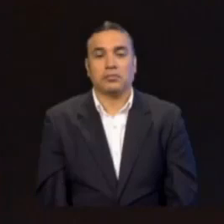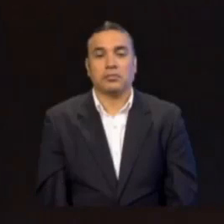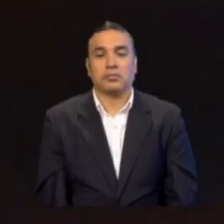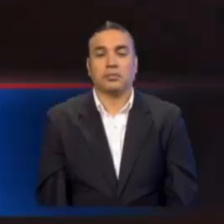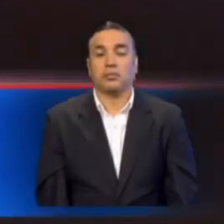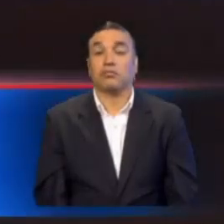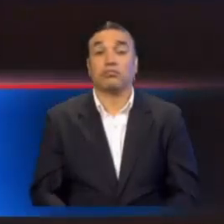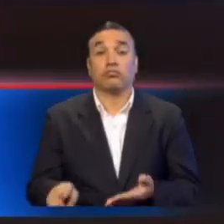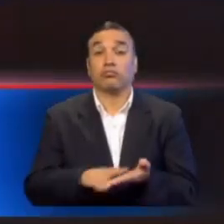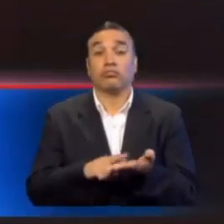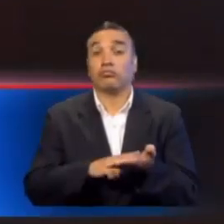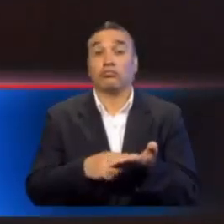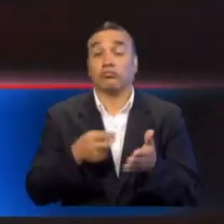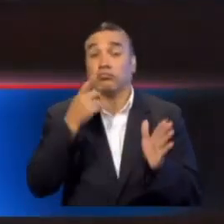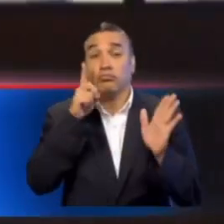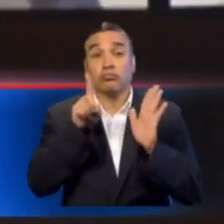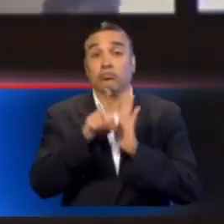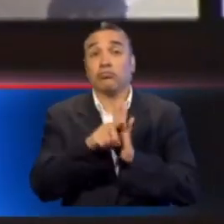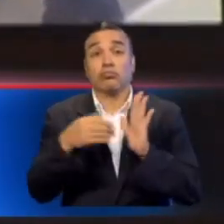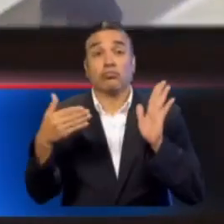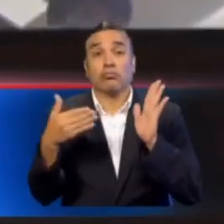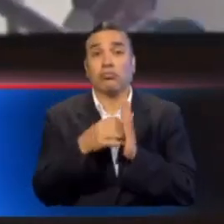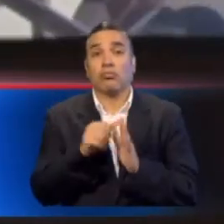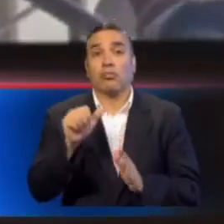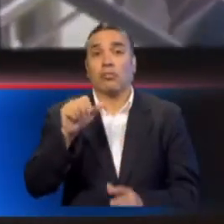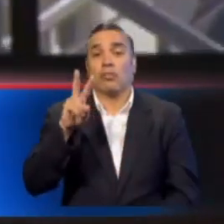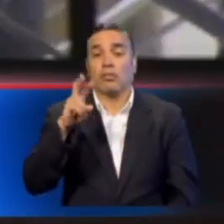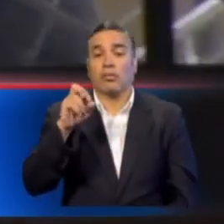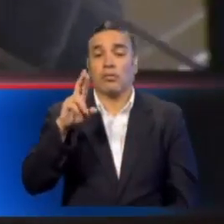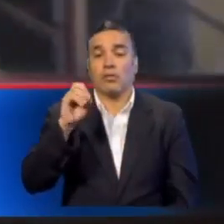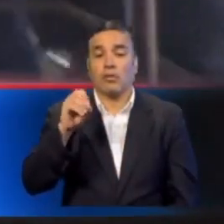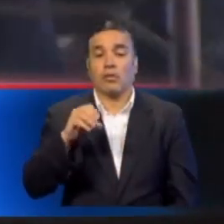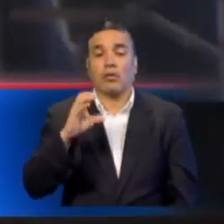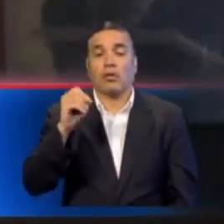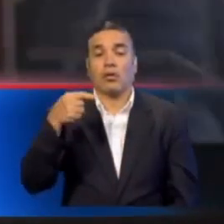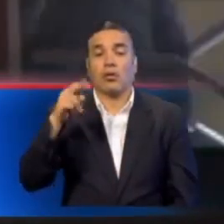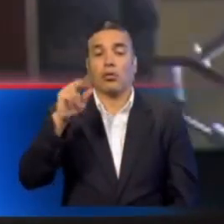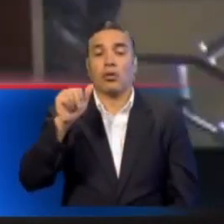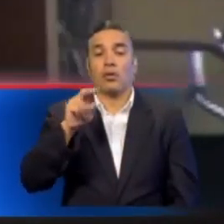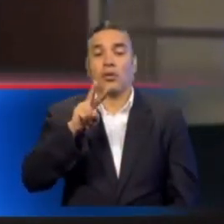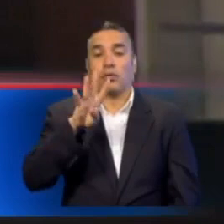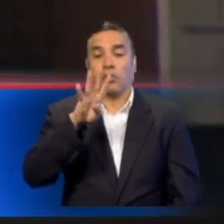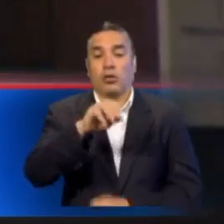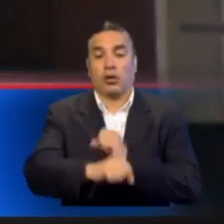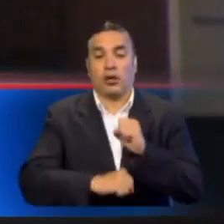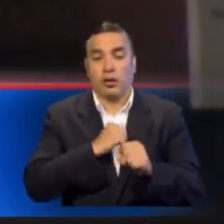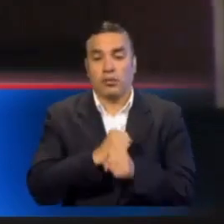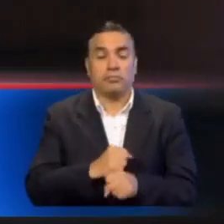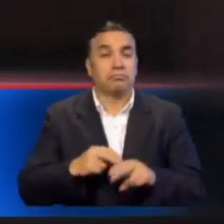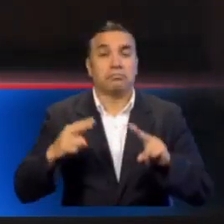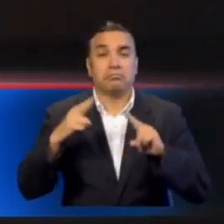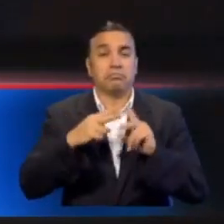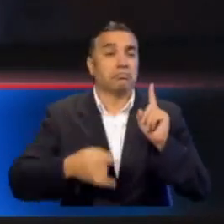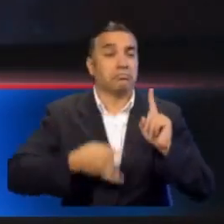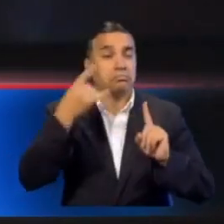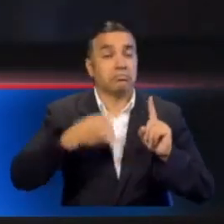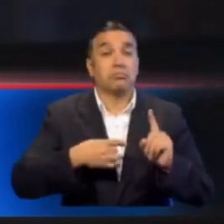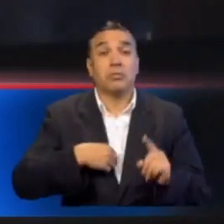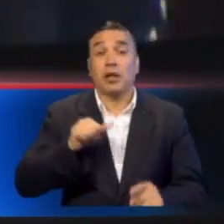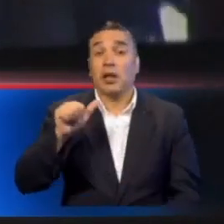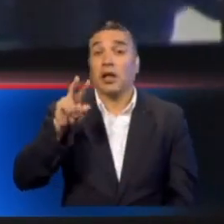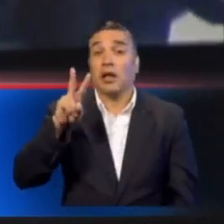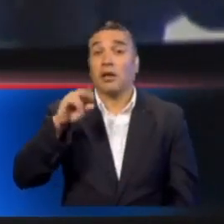la audiencia de formulación de cargos contra álvaro bolívar cagua andrade de 24 años conocido como alias